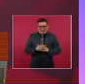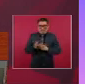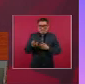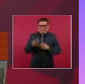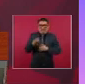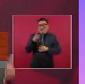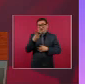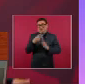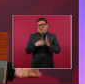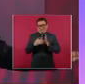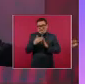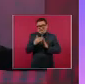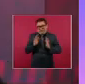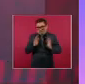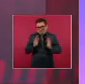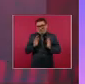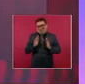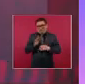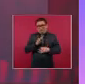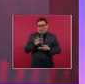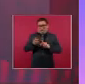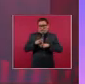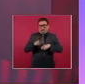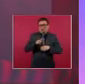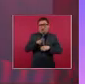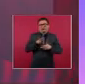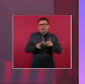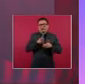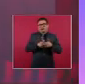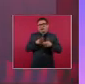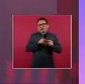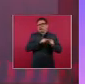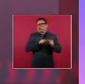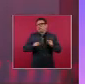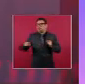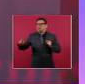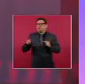3 millones, pues van a llegar hasta Calakmul